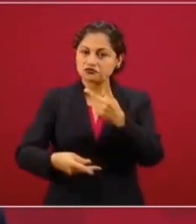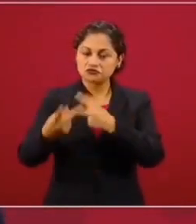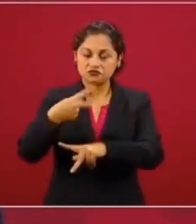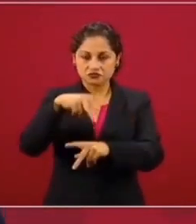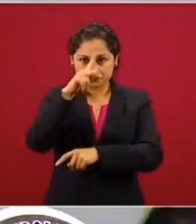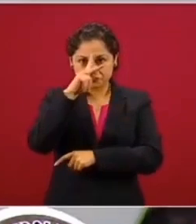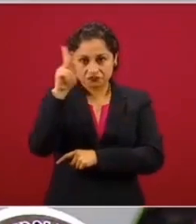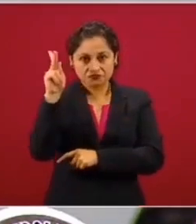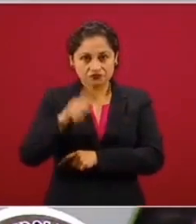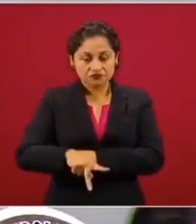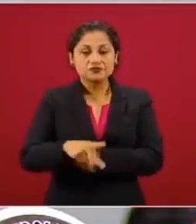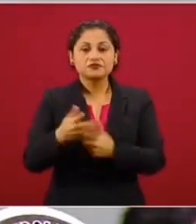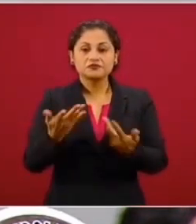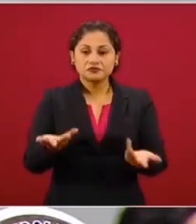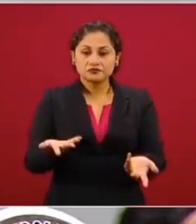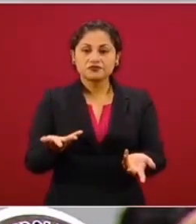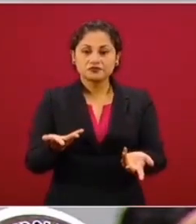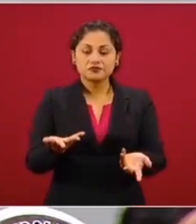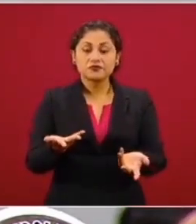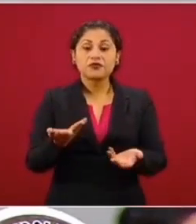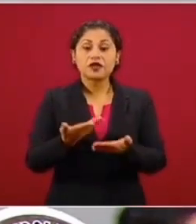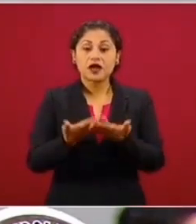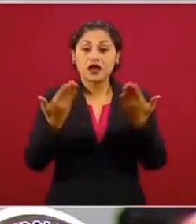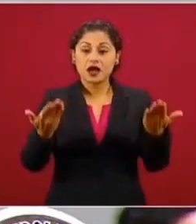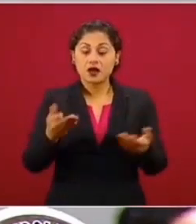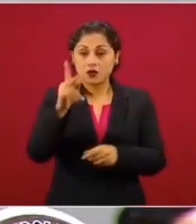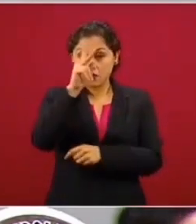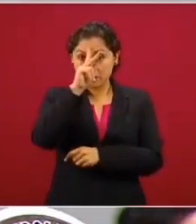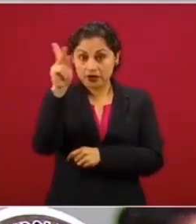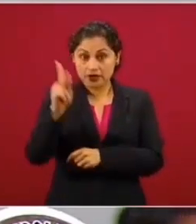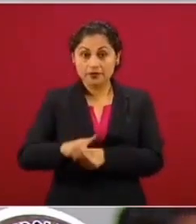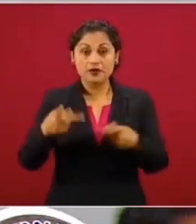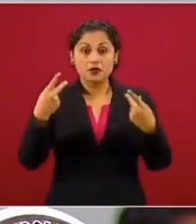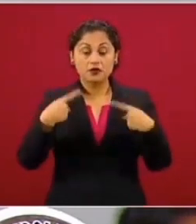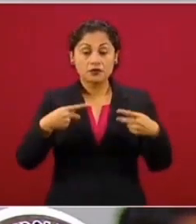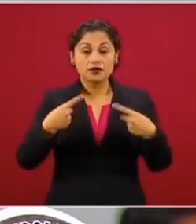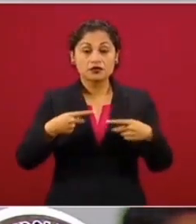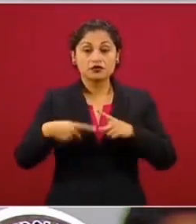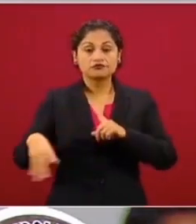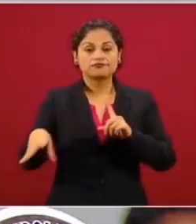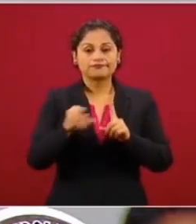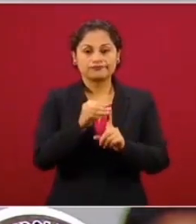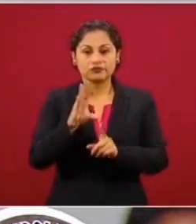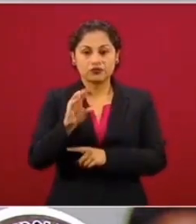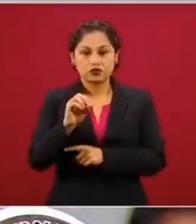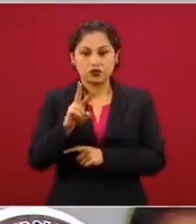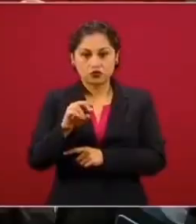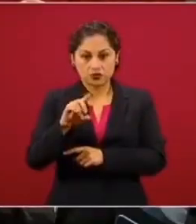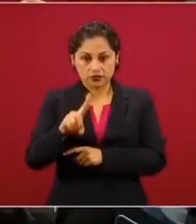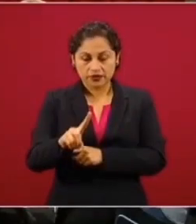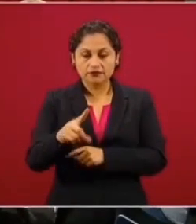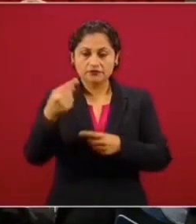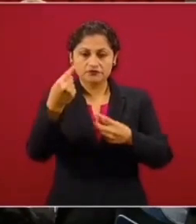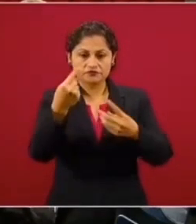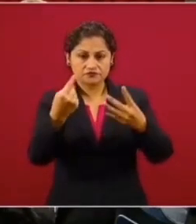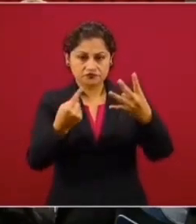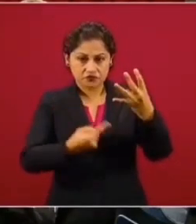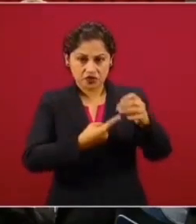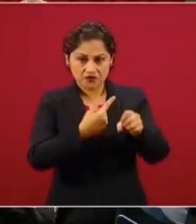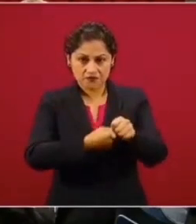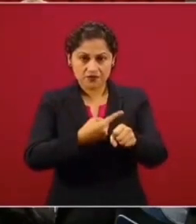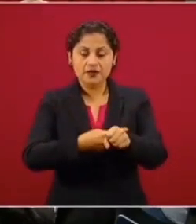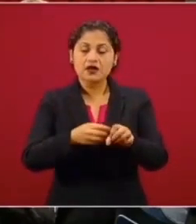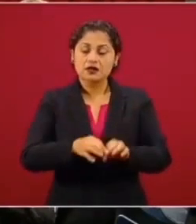también ha aumentado su representación entre las personas que tienen comida el resto de las enfermedades cada una de ellas importante